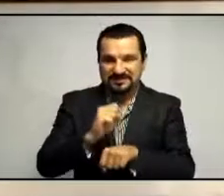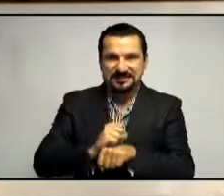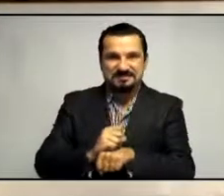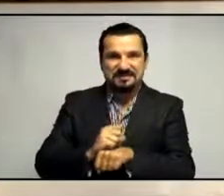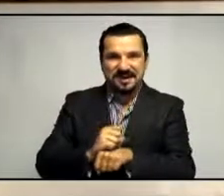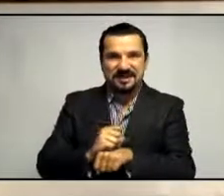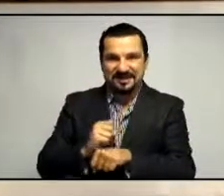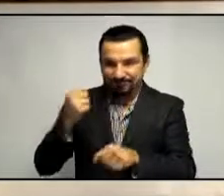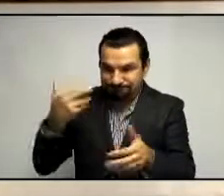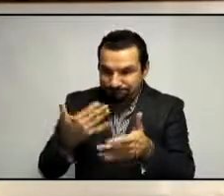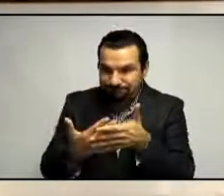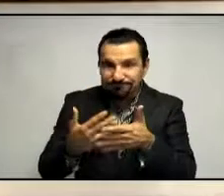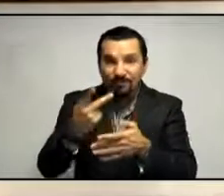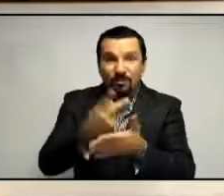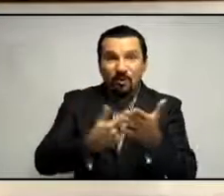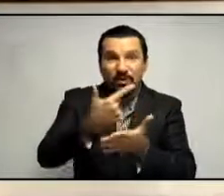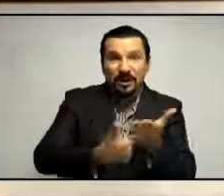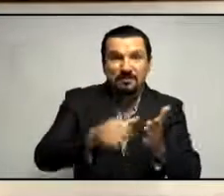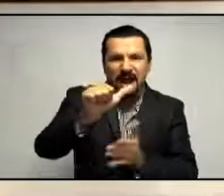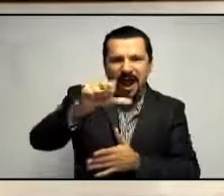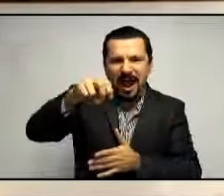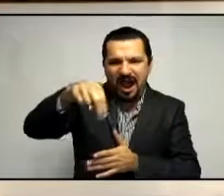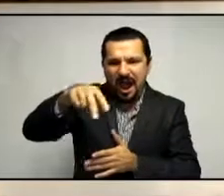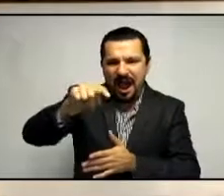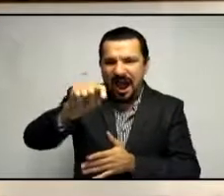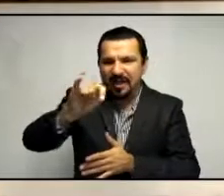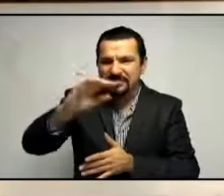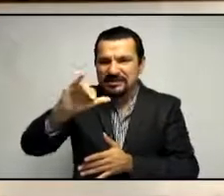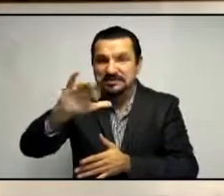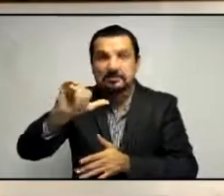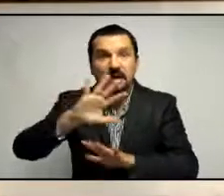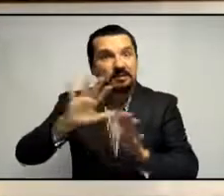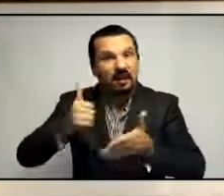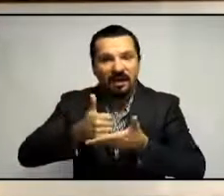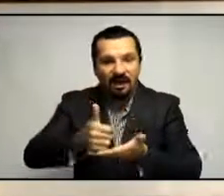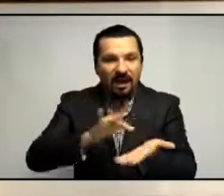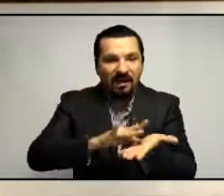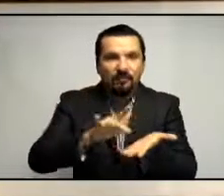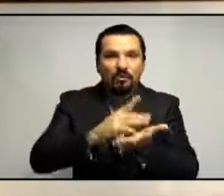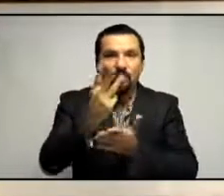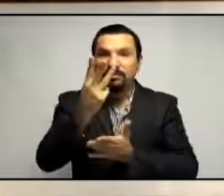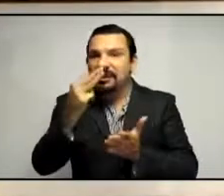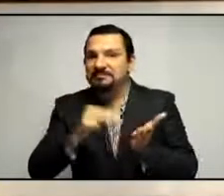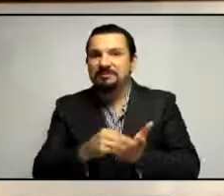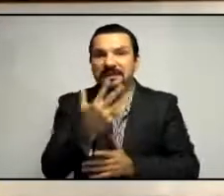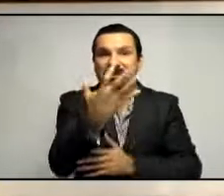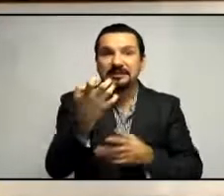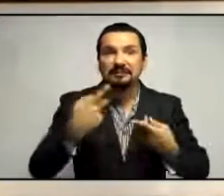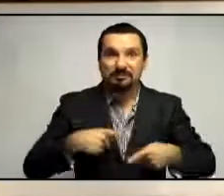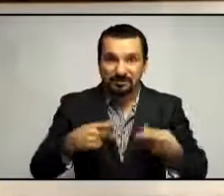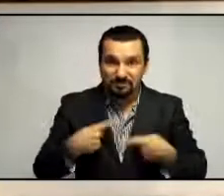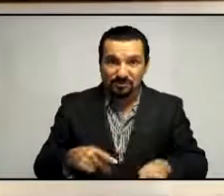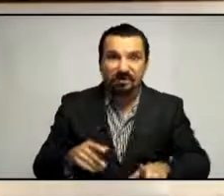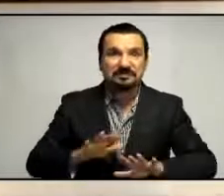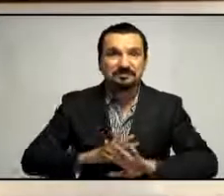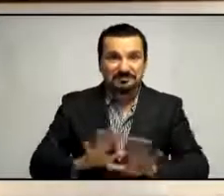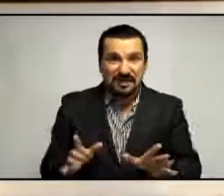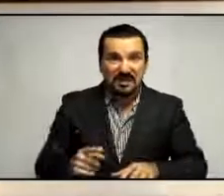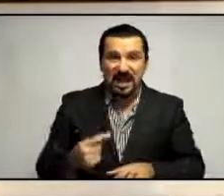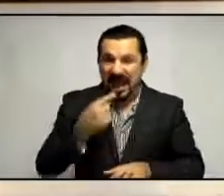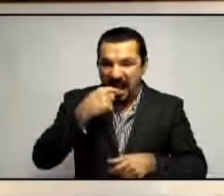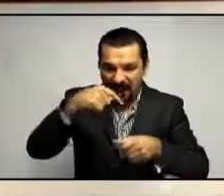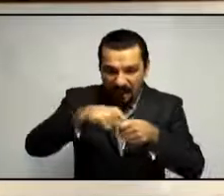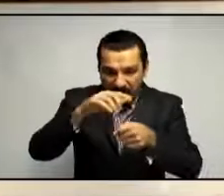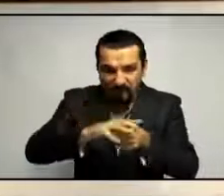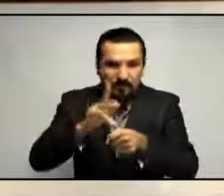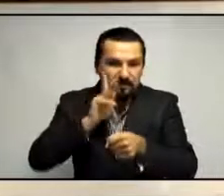programa Anticipa, ya se atendieron 3,500 personas y se han realizado más de